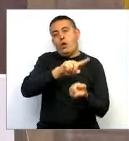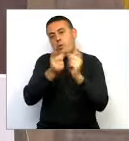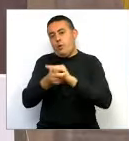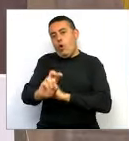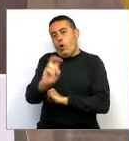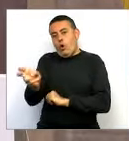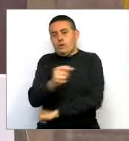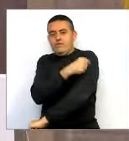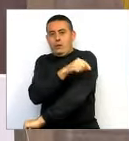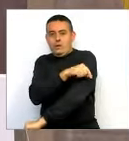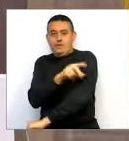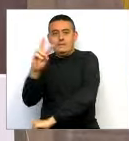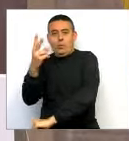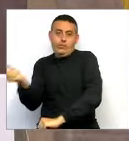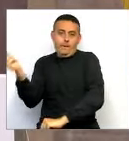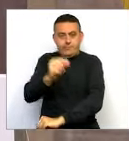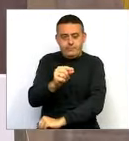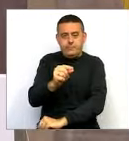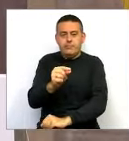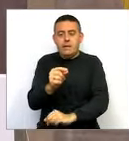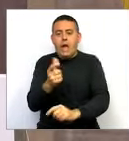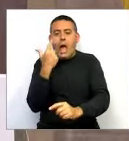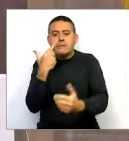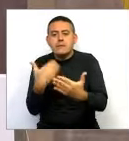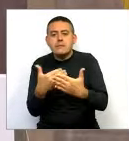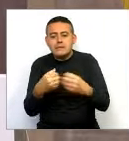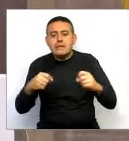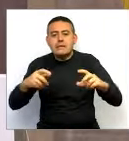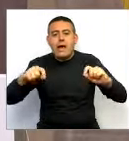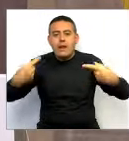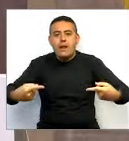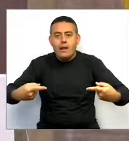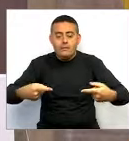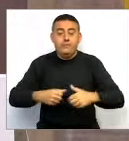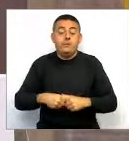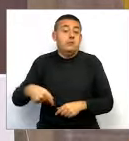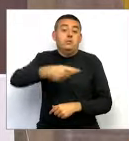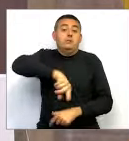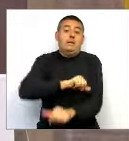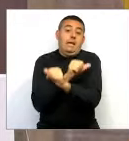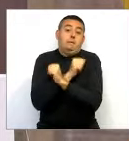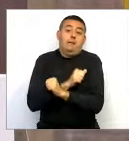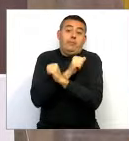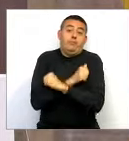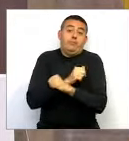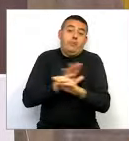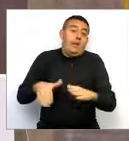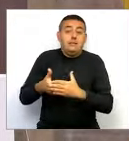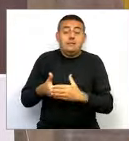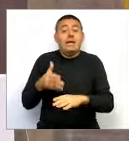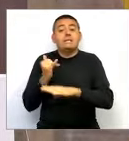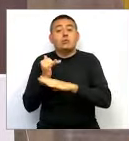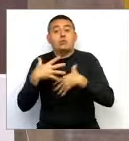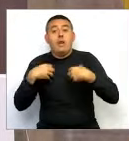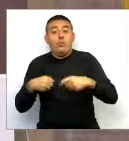poco tengamos ya los resultados y por tanto estaremos a la espera de lo que comunique el instituto de salud Carlos III al